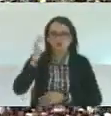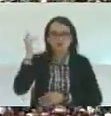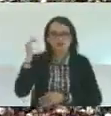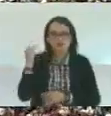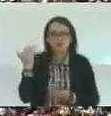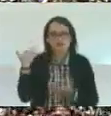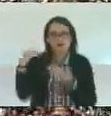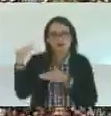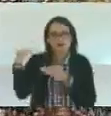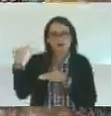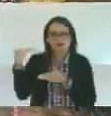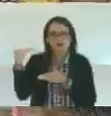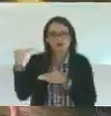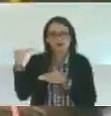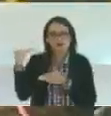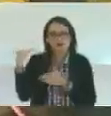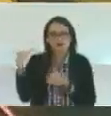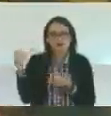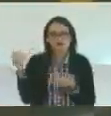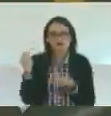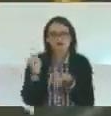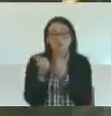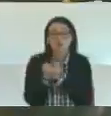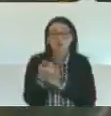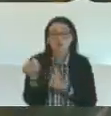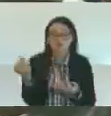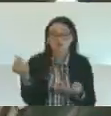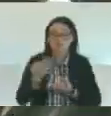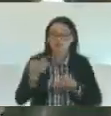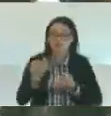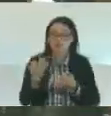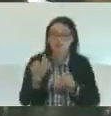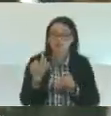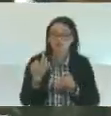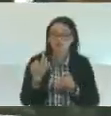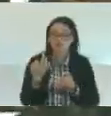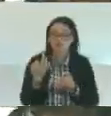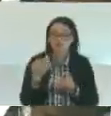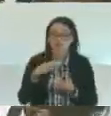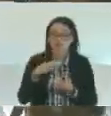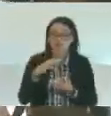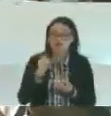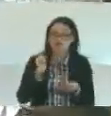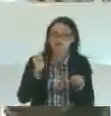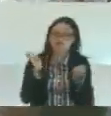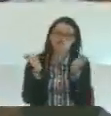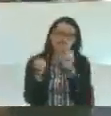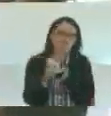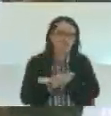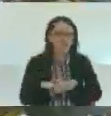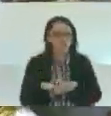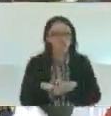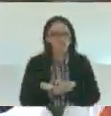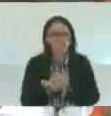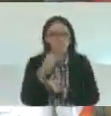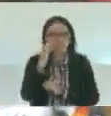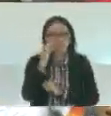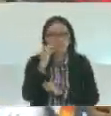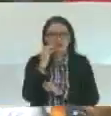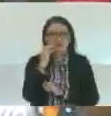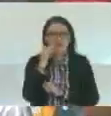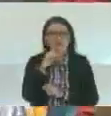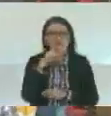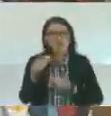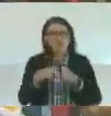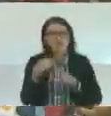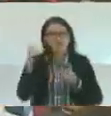época se hicieron realidad. Tuvo que haber una revolución. Y fue nuestro comandante Hugo